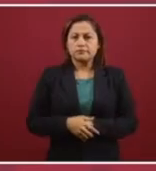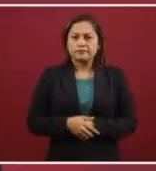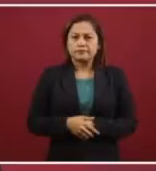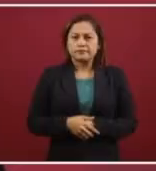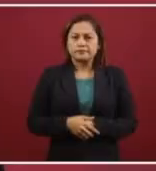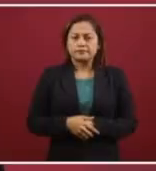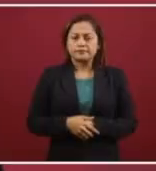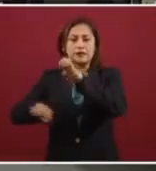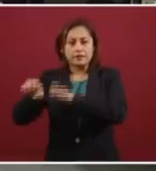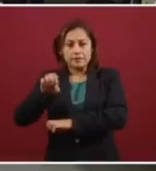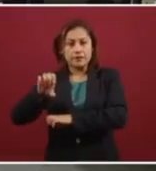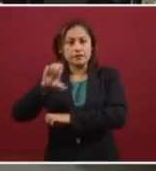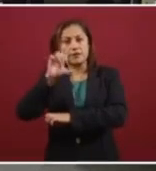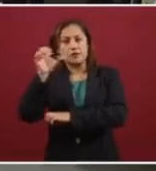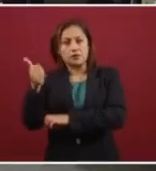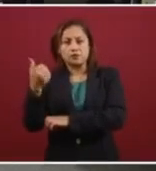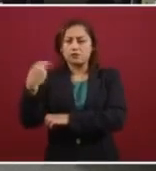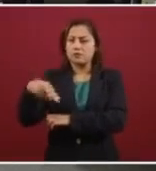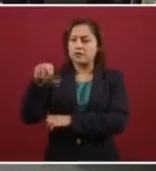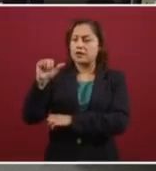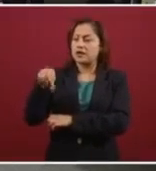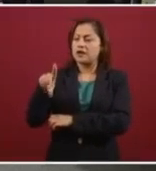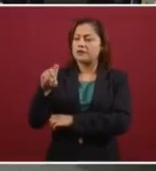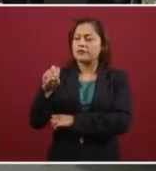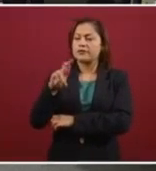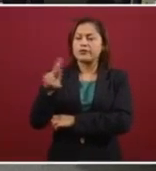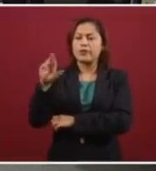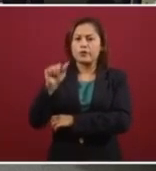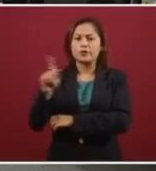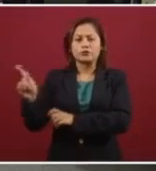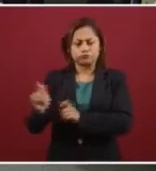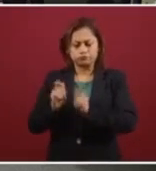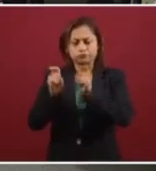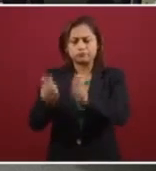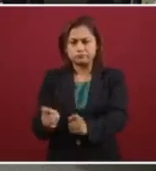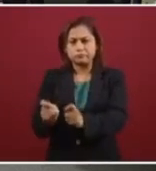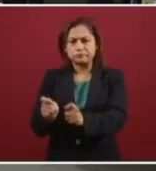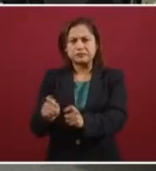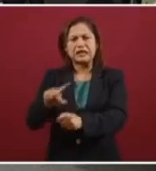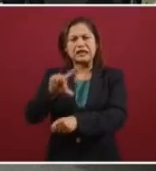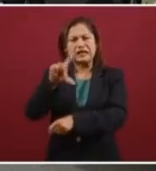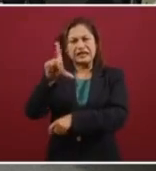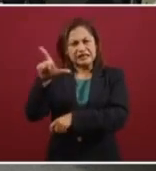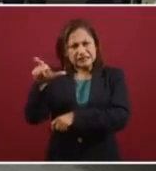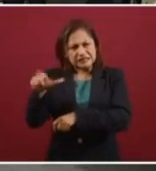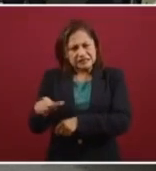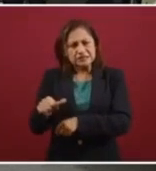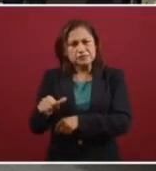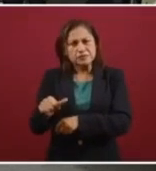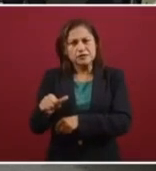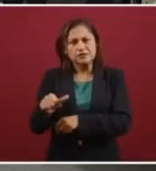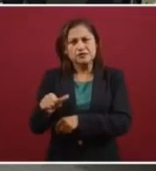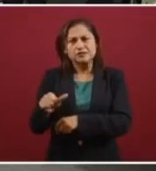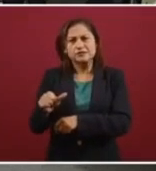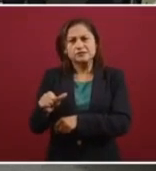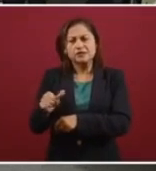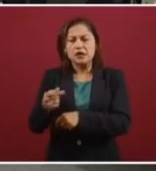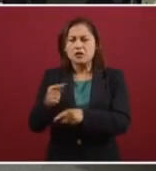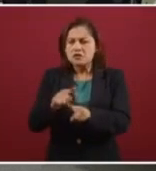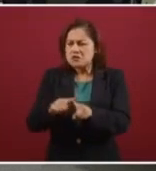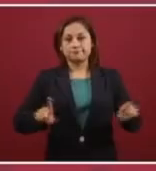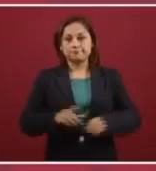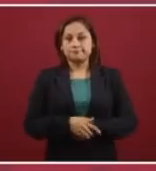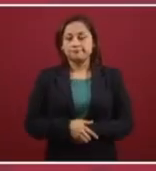en el mejor de los casos no se aplicó una estrategia correcta es increíble